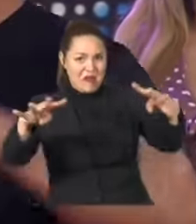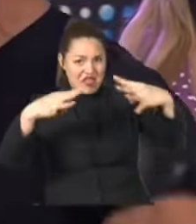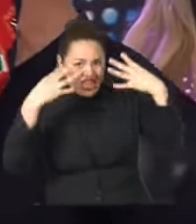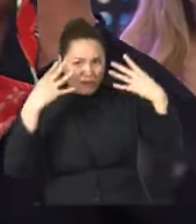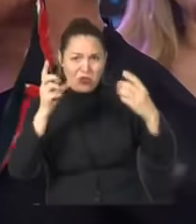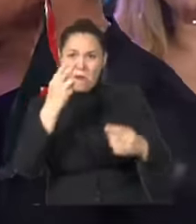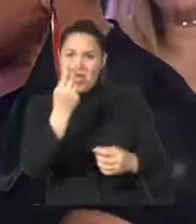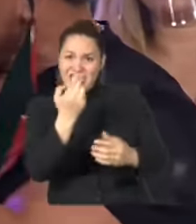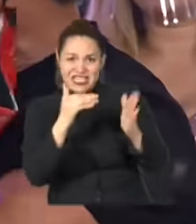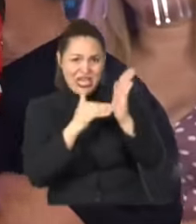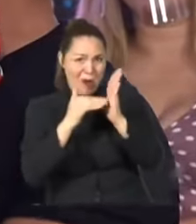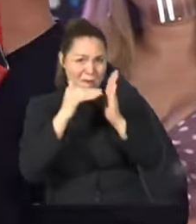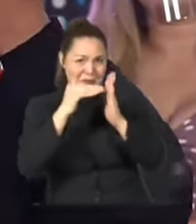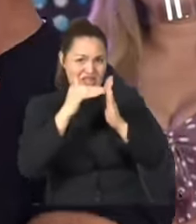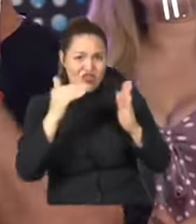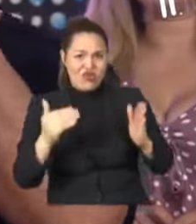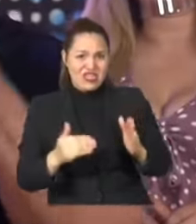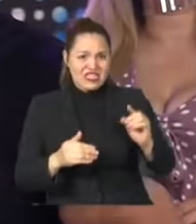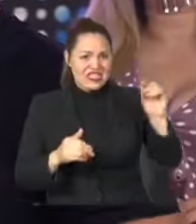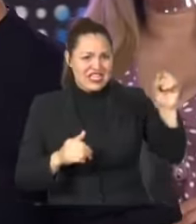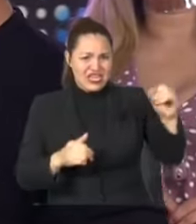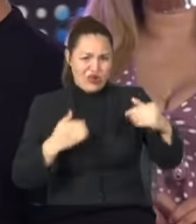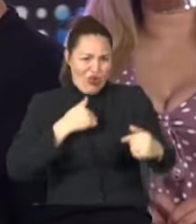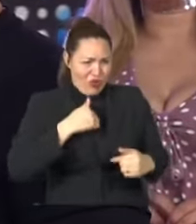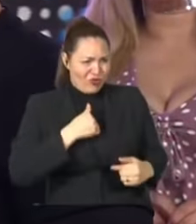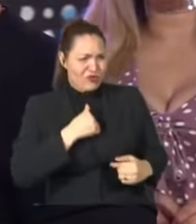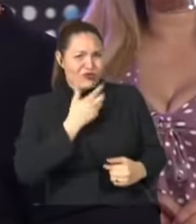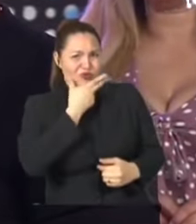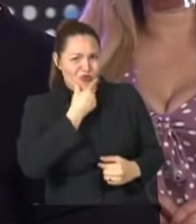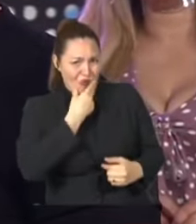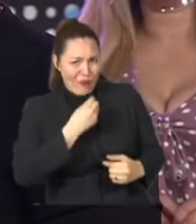de gente y te estás quemando con un hombre casado?